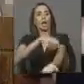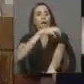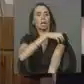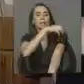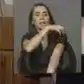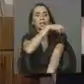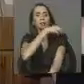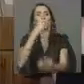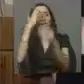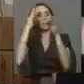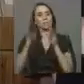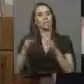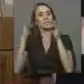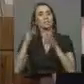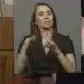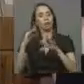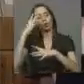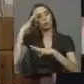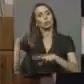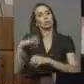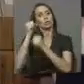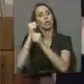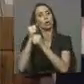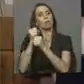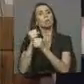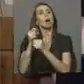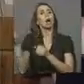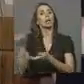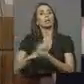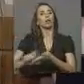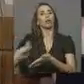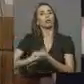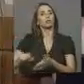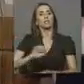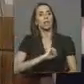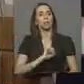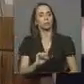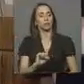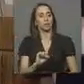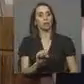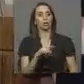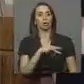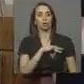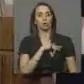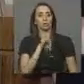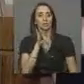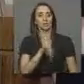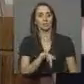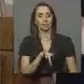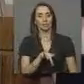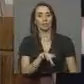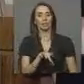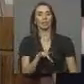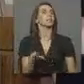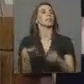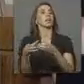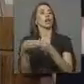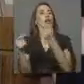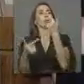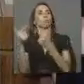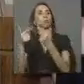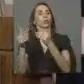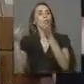en muchas de las decisiones que se toman en pasillos y oficinas de Santiago. Chile y la elite política de Chile,